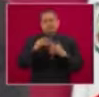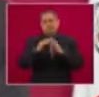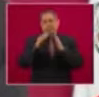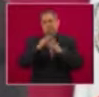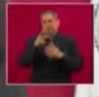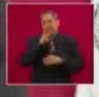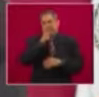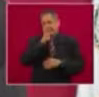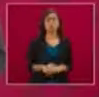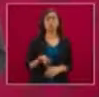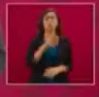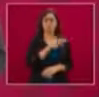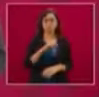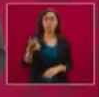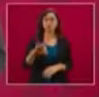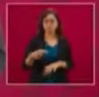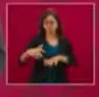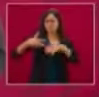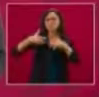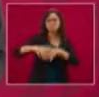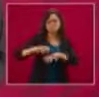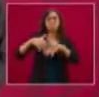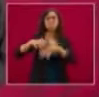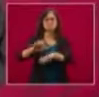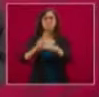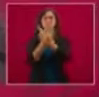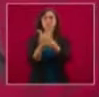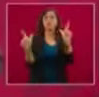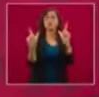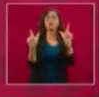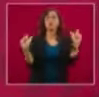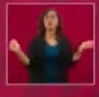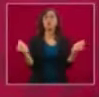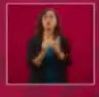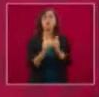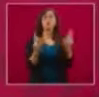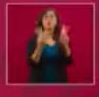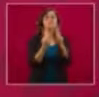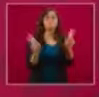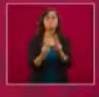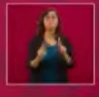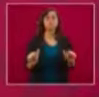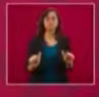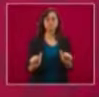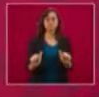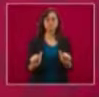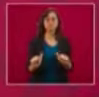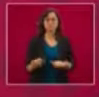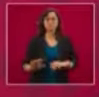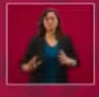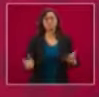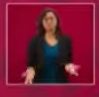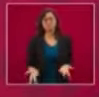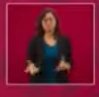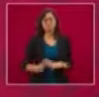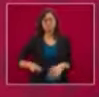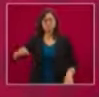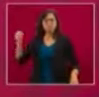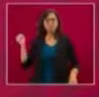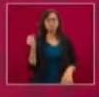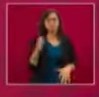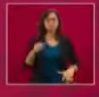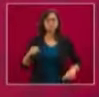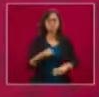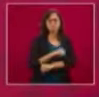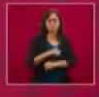La pregunta es importante, en efecto, Pepe, porque los dos se están acusando mutuamente de lo mismo, con lo cual